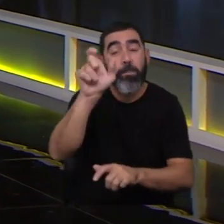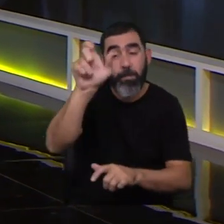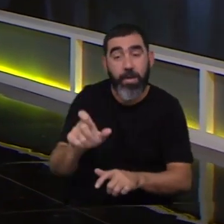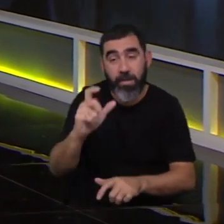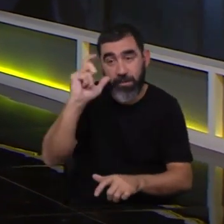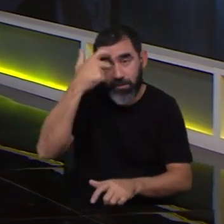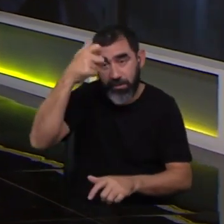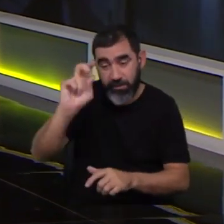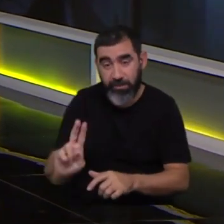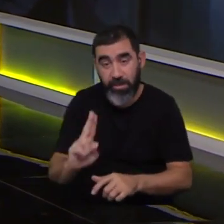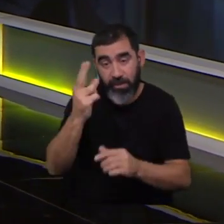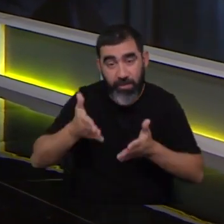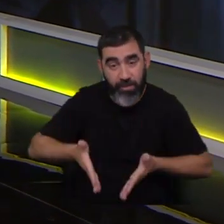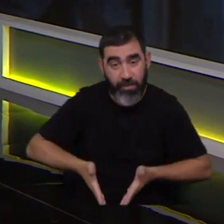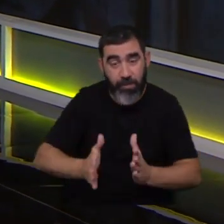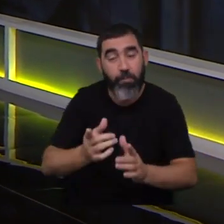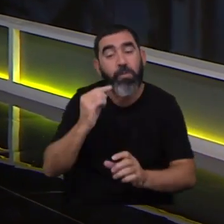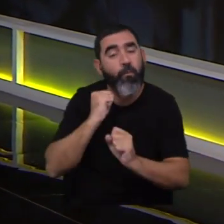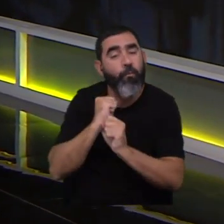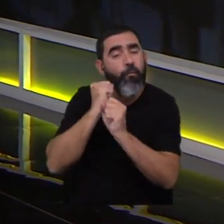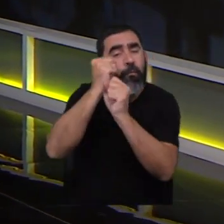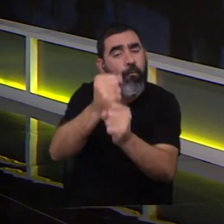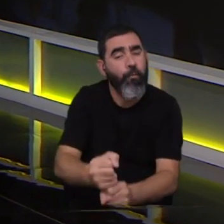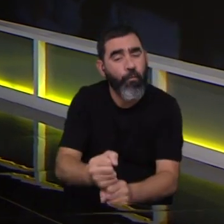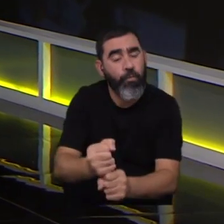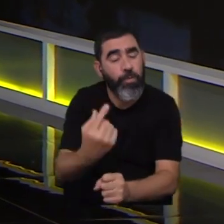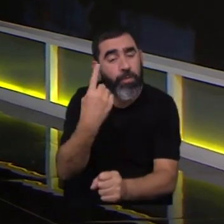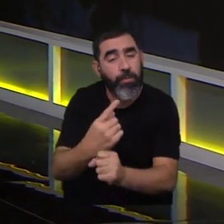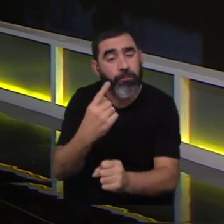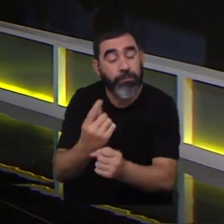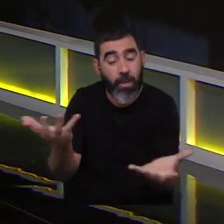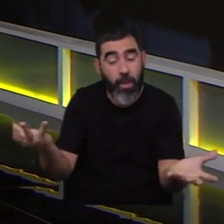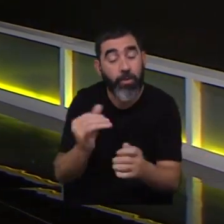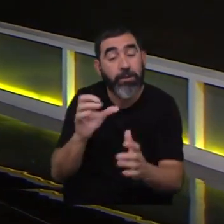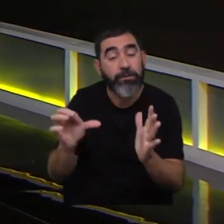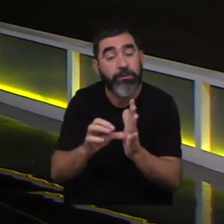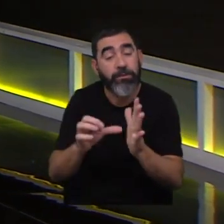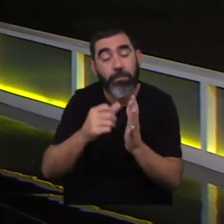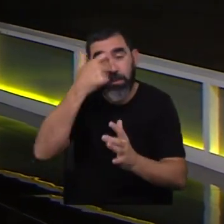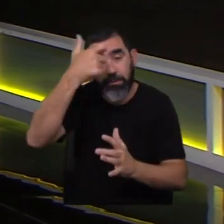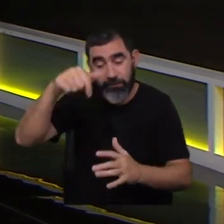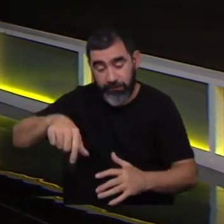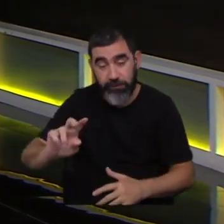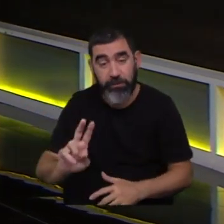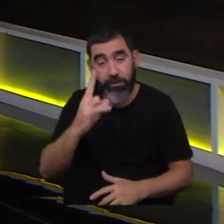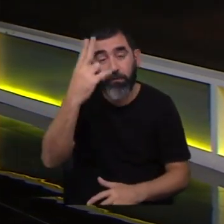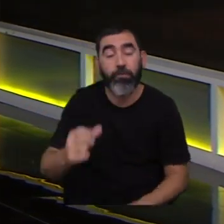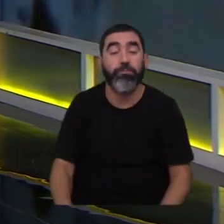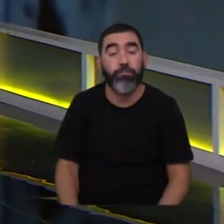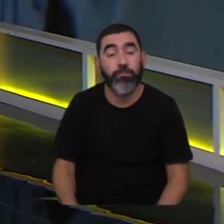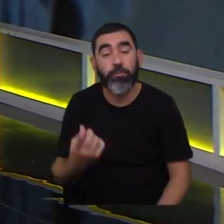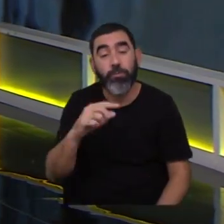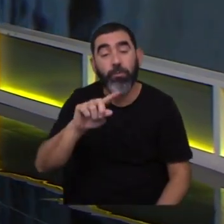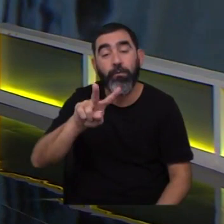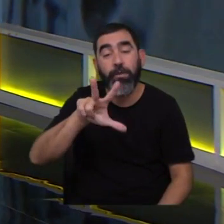nació en esta tierra, pero sí fue el fundador, el que puso las bases de lo que hoy es el sistema científico de Uruguay, y por eso el